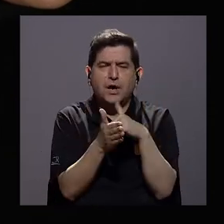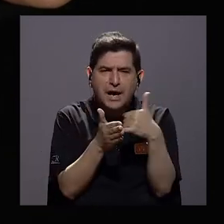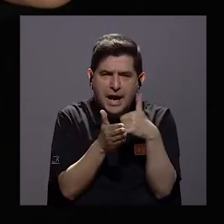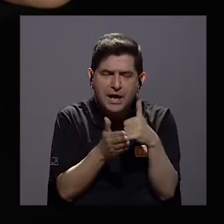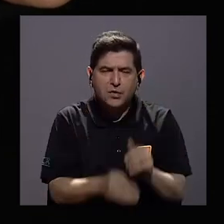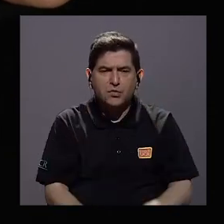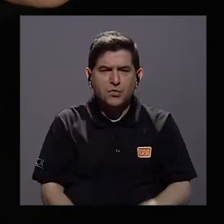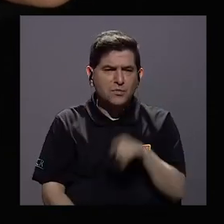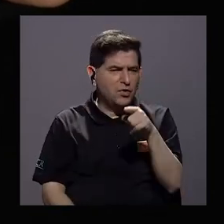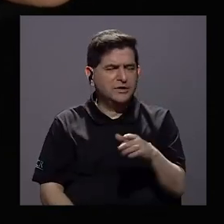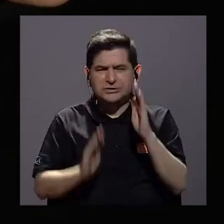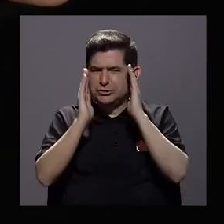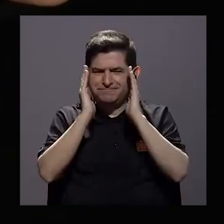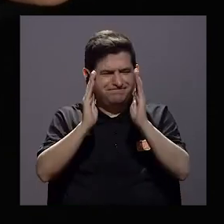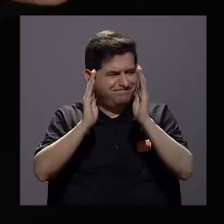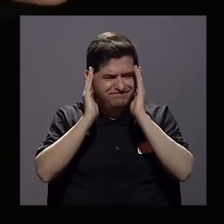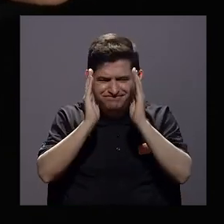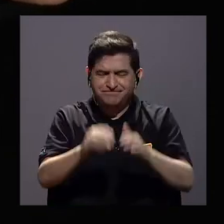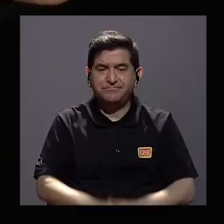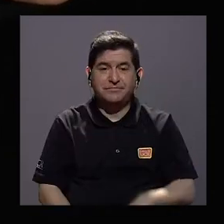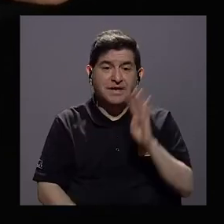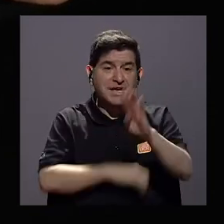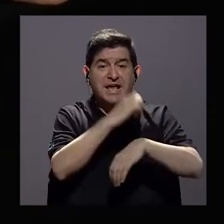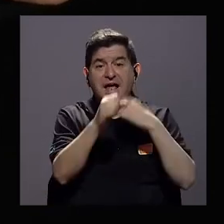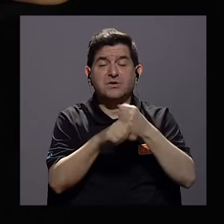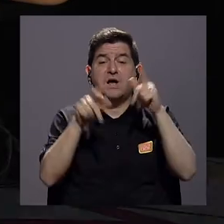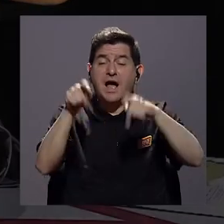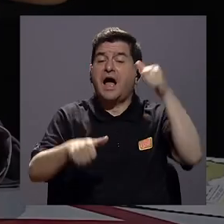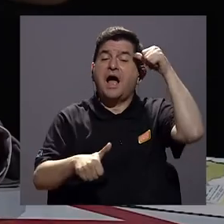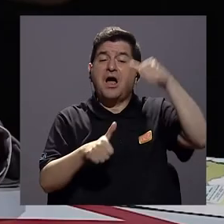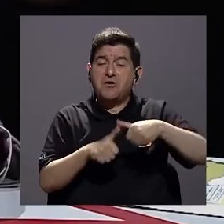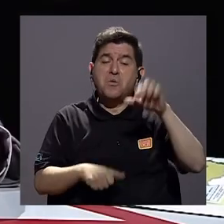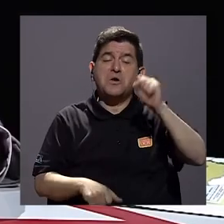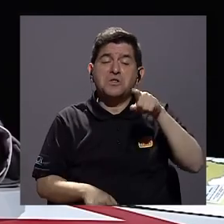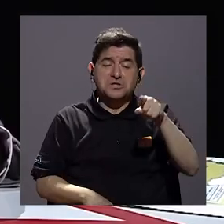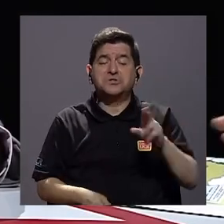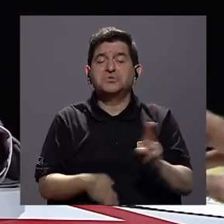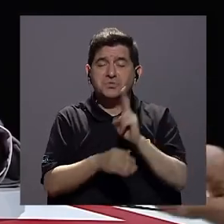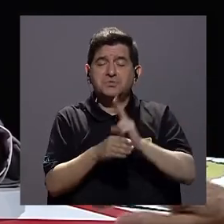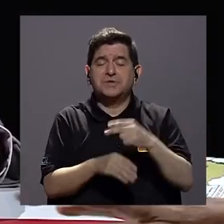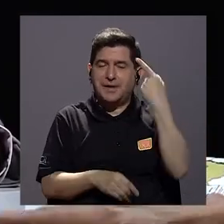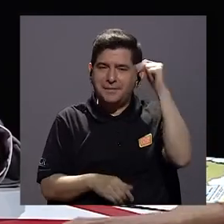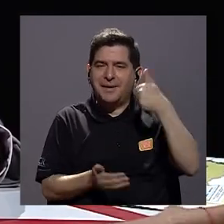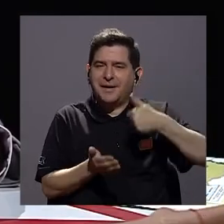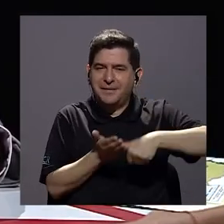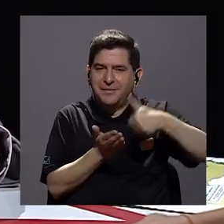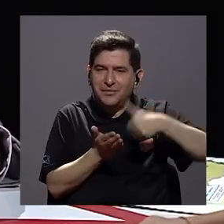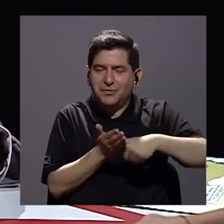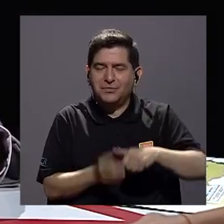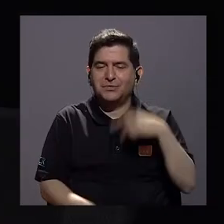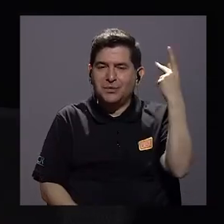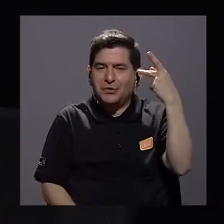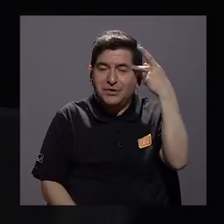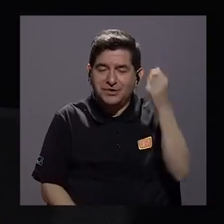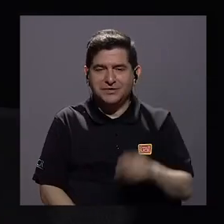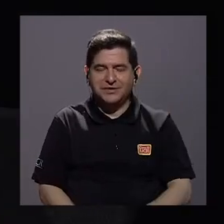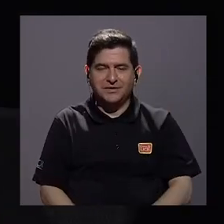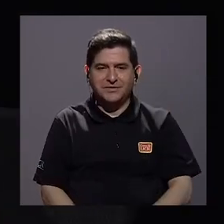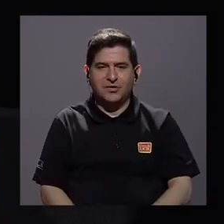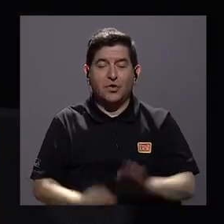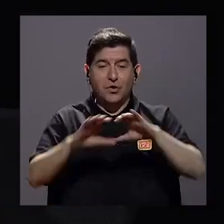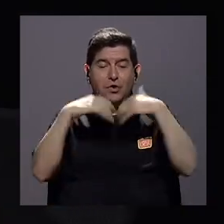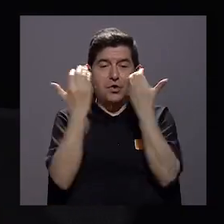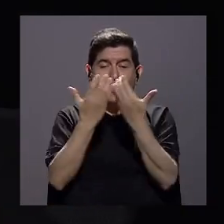que está descuidado y que cada 4 años la gente sí se acuerda para hacer política. Así es, y que la Comisión de Ambiente, la Asamblea Legislativa,